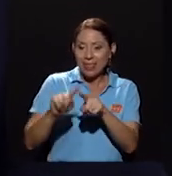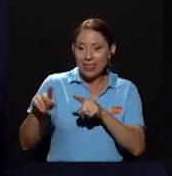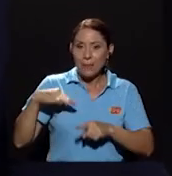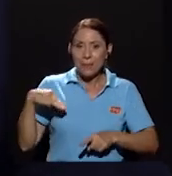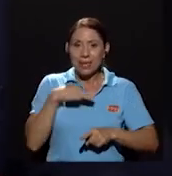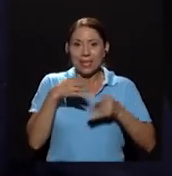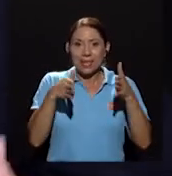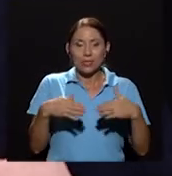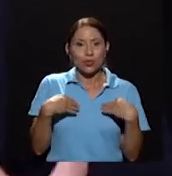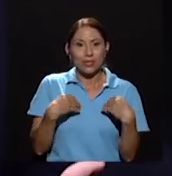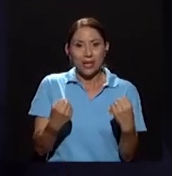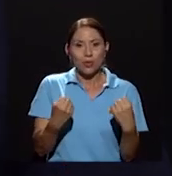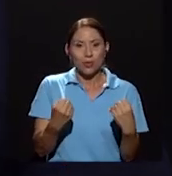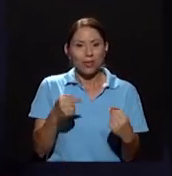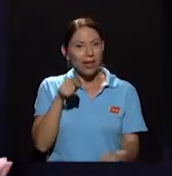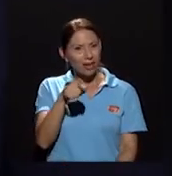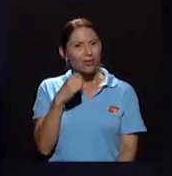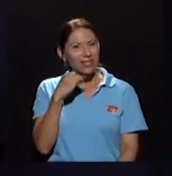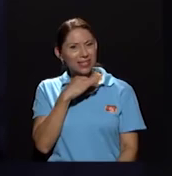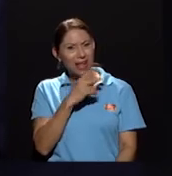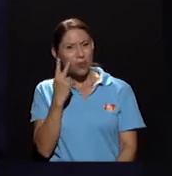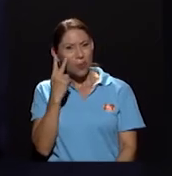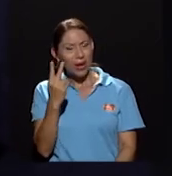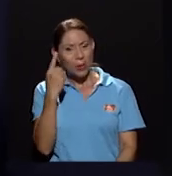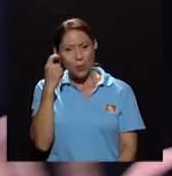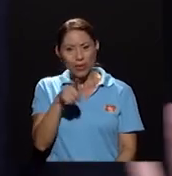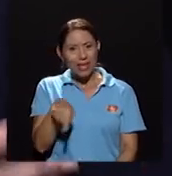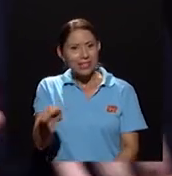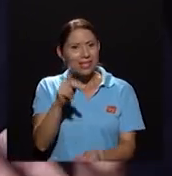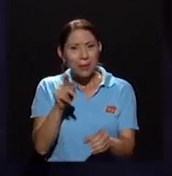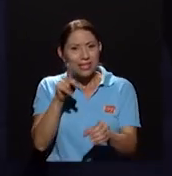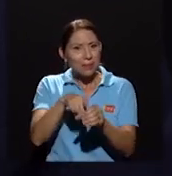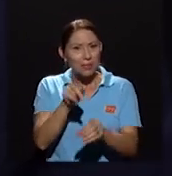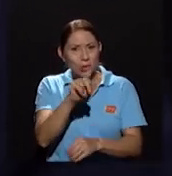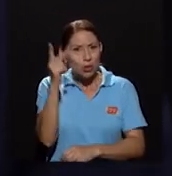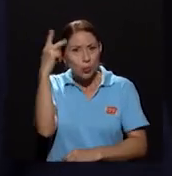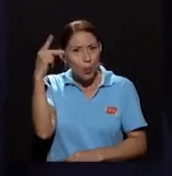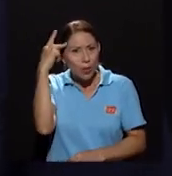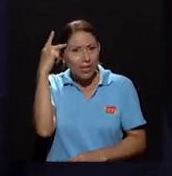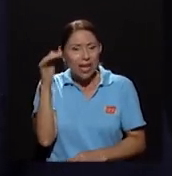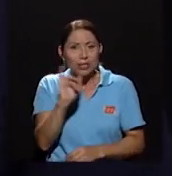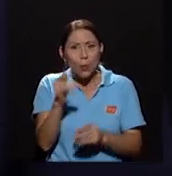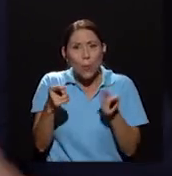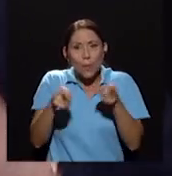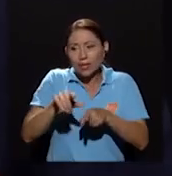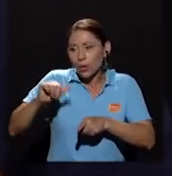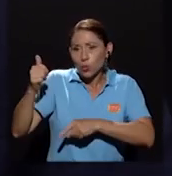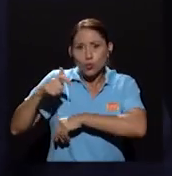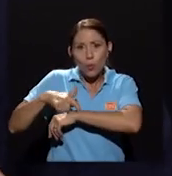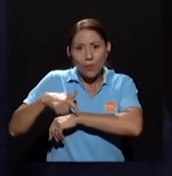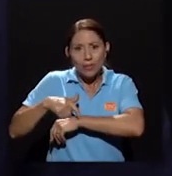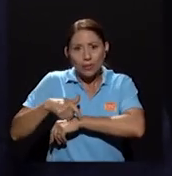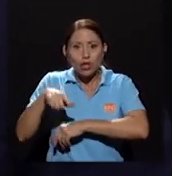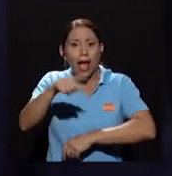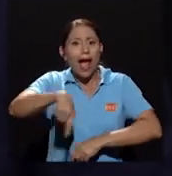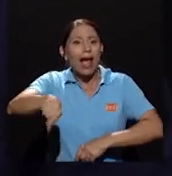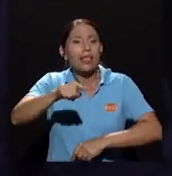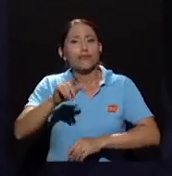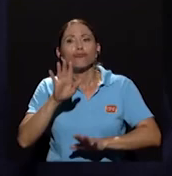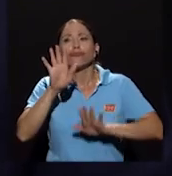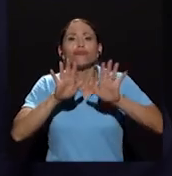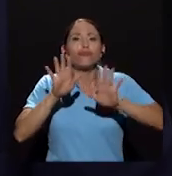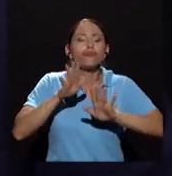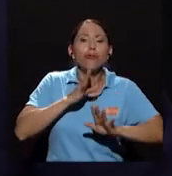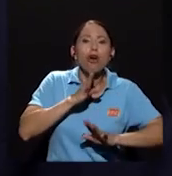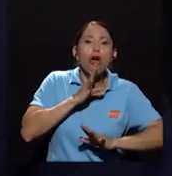verlo porque las participaciones no eran políticas como suelen darse en otros foros eran intervenciones técnicas como